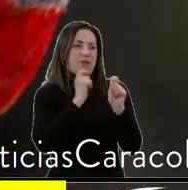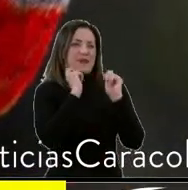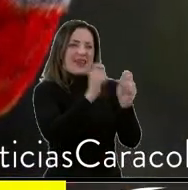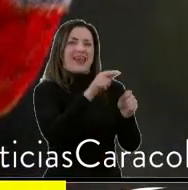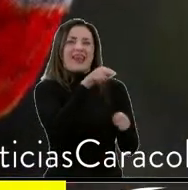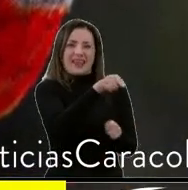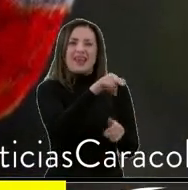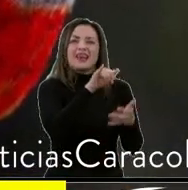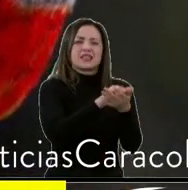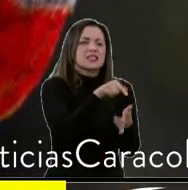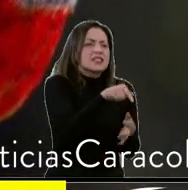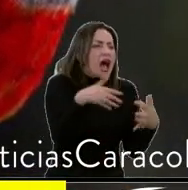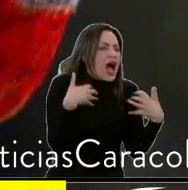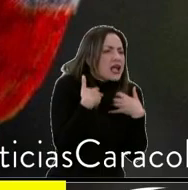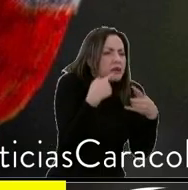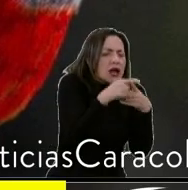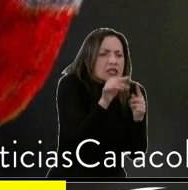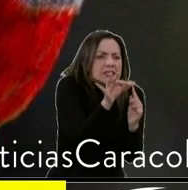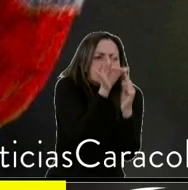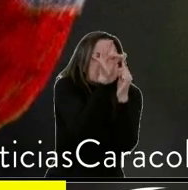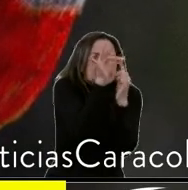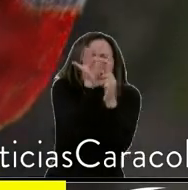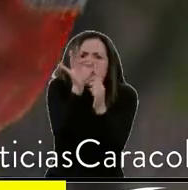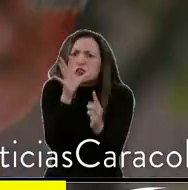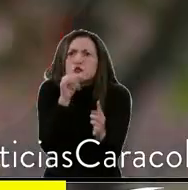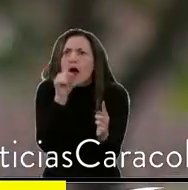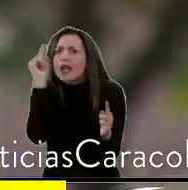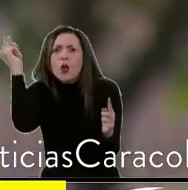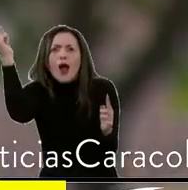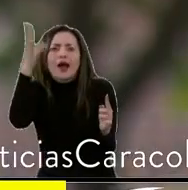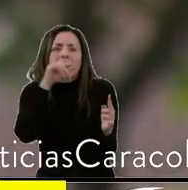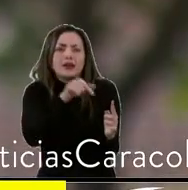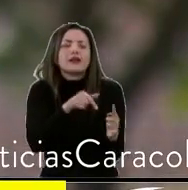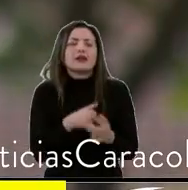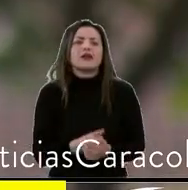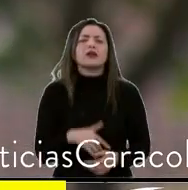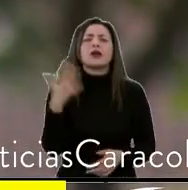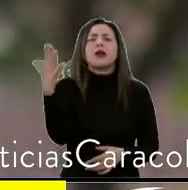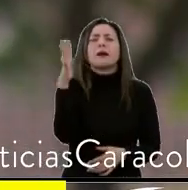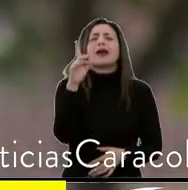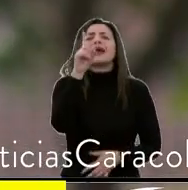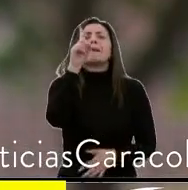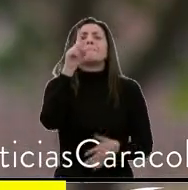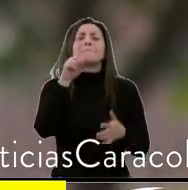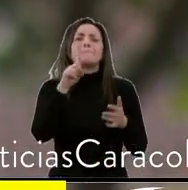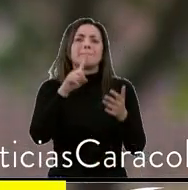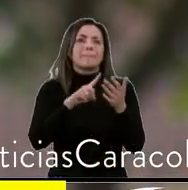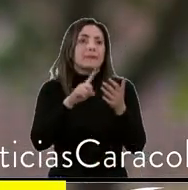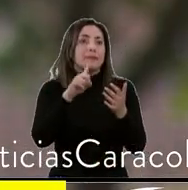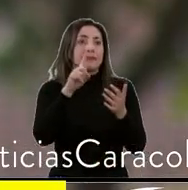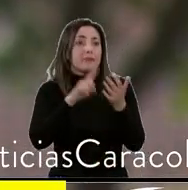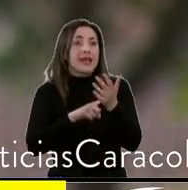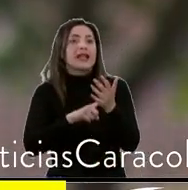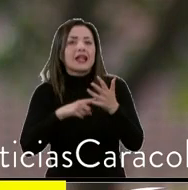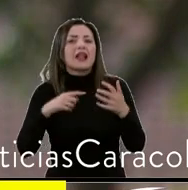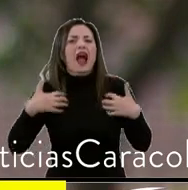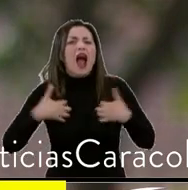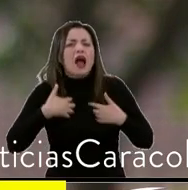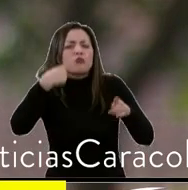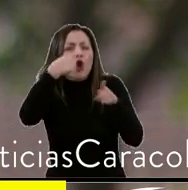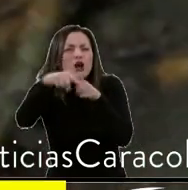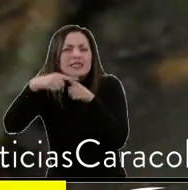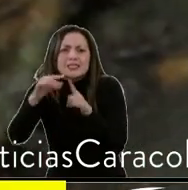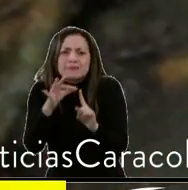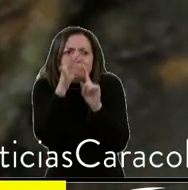muchas especies en nuestro país. Tenemos cerca de 1000 especies endémicas. Donde mayor número de especies tenemos